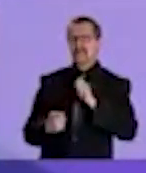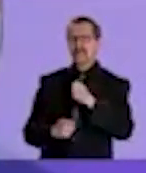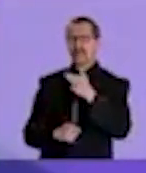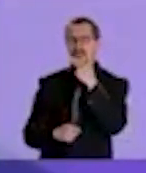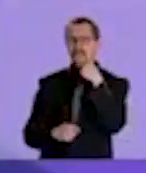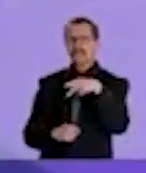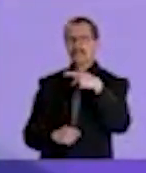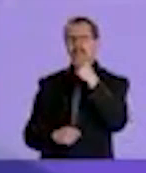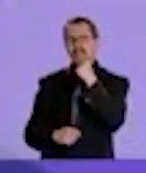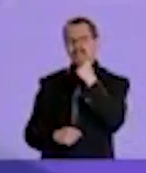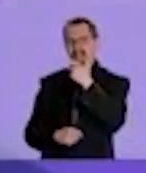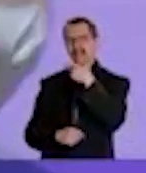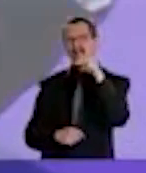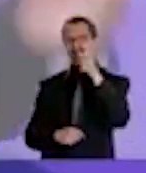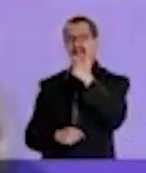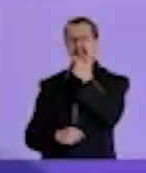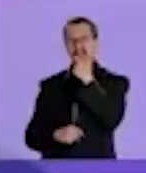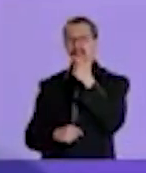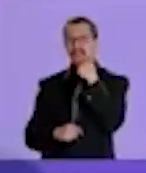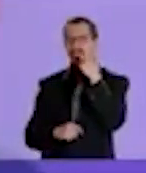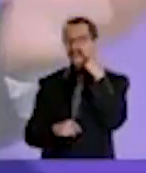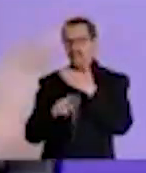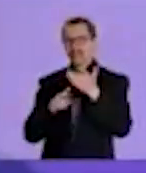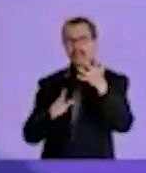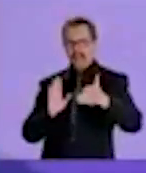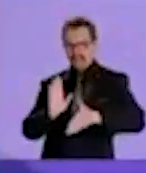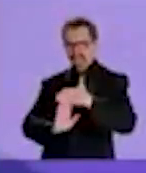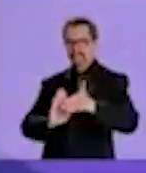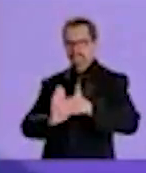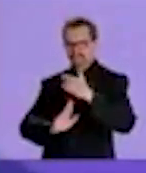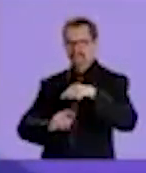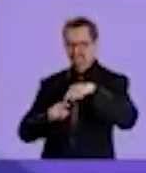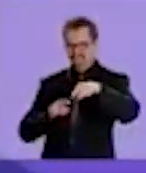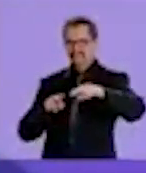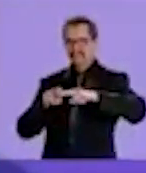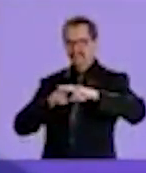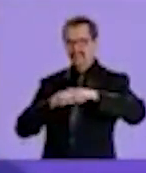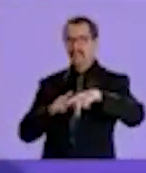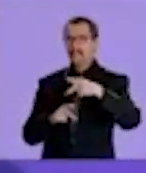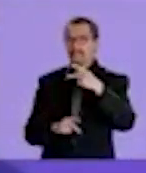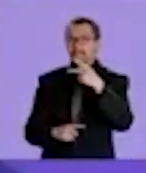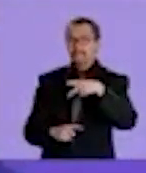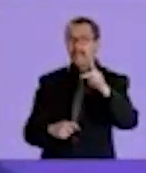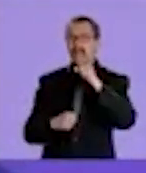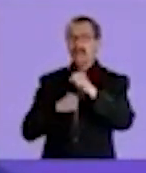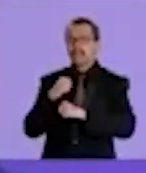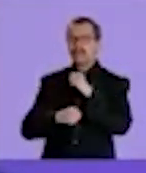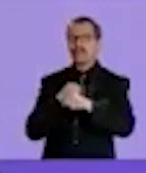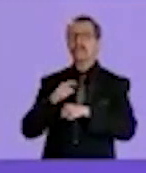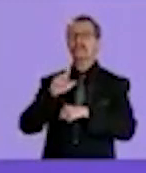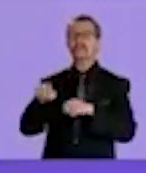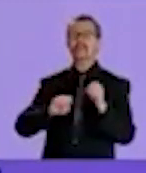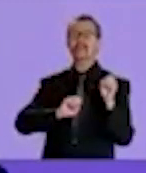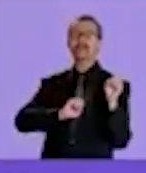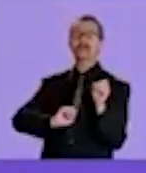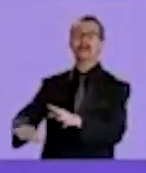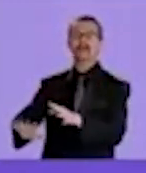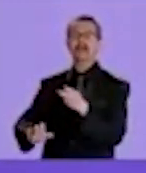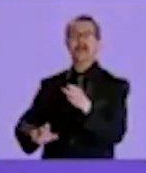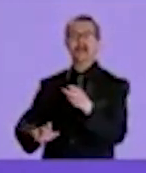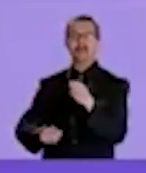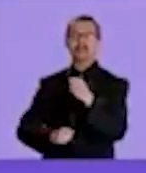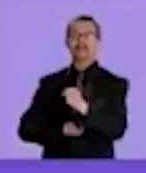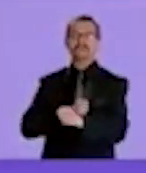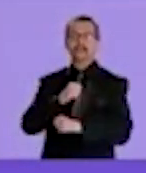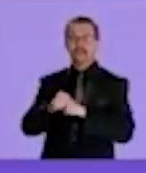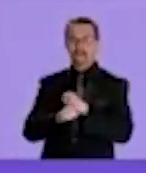pero se concesionó está en el abandono no estoy planteando unir a los países de asia